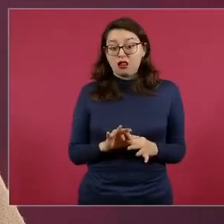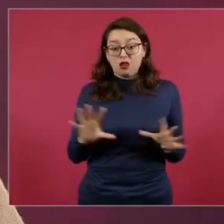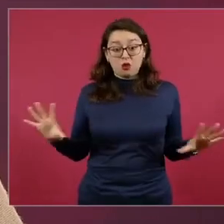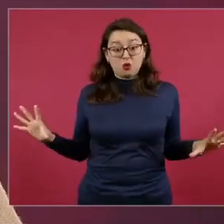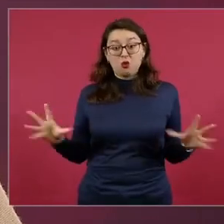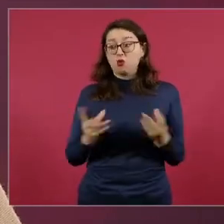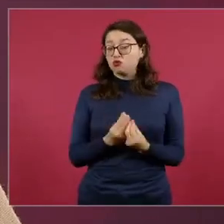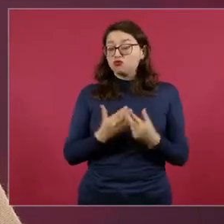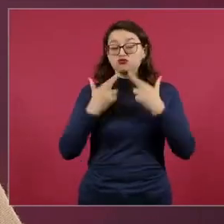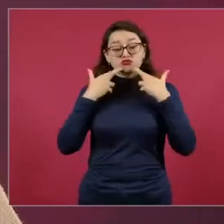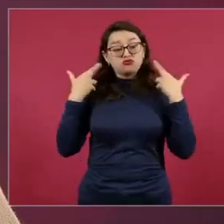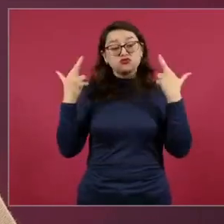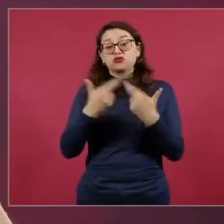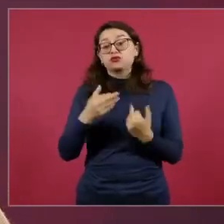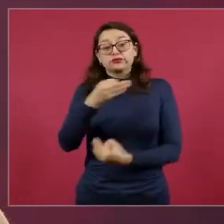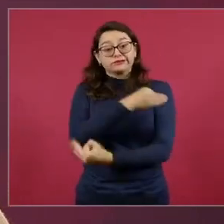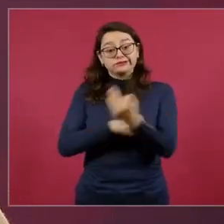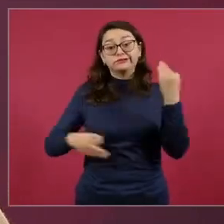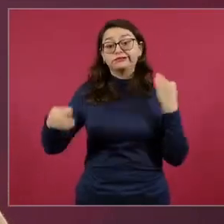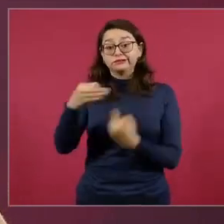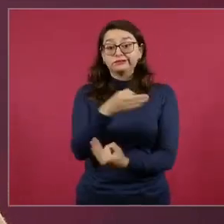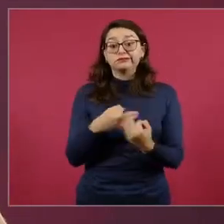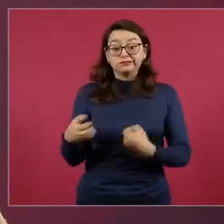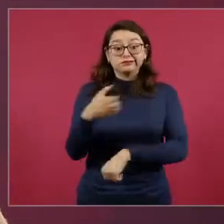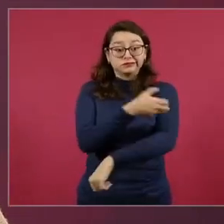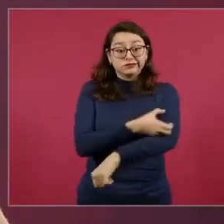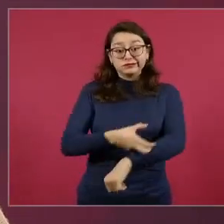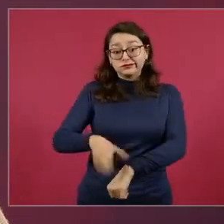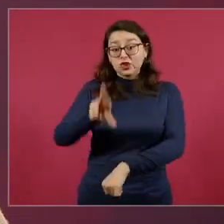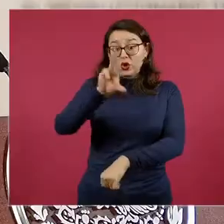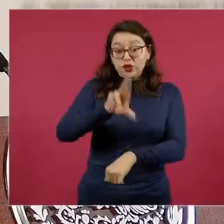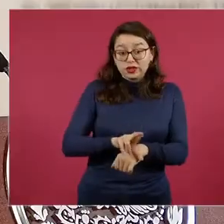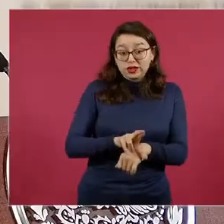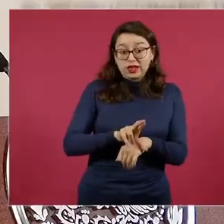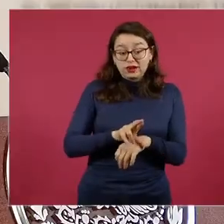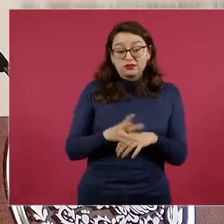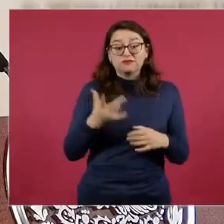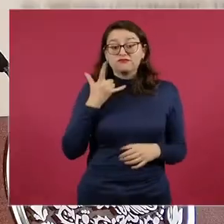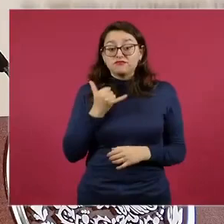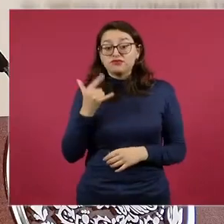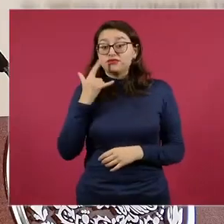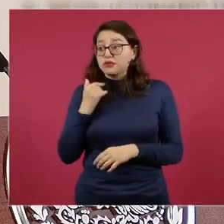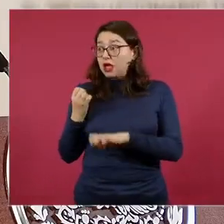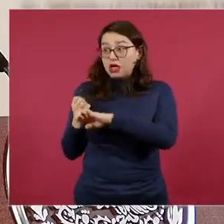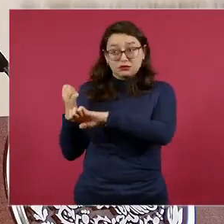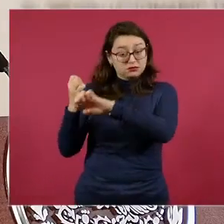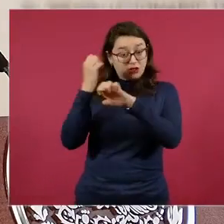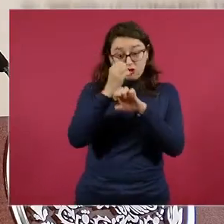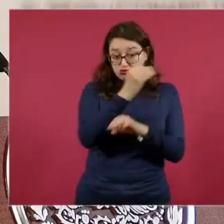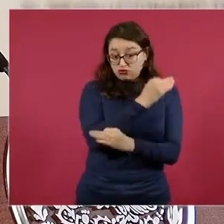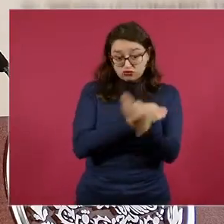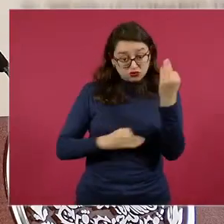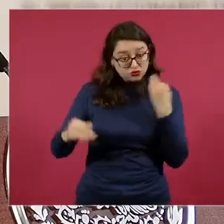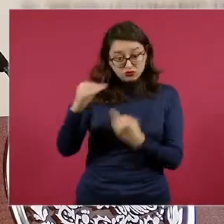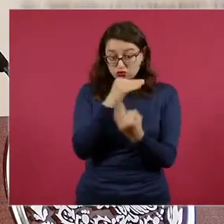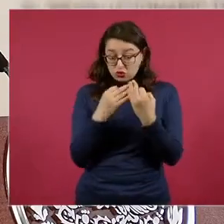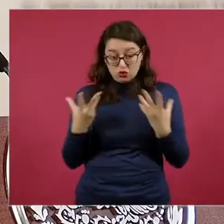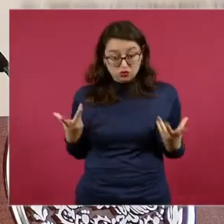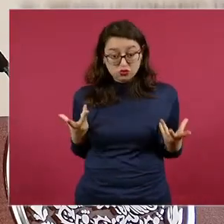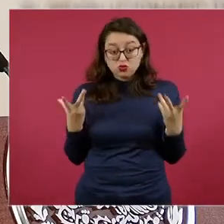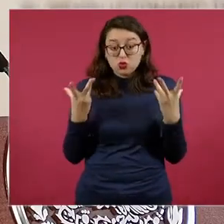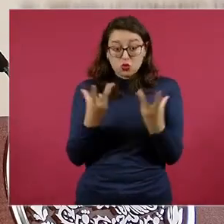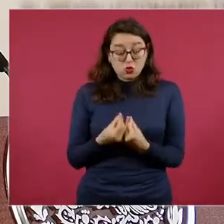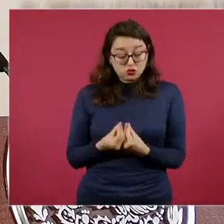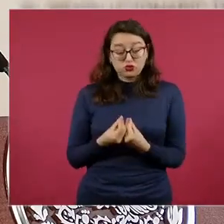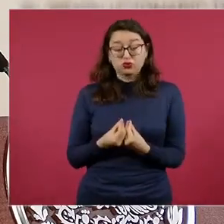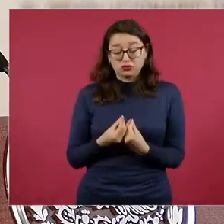han permitido hacer, coordinar los esfuerzos a nivel nacional con todas las comisiones estatales o comisiones locales